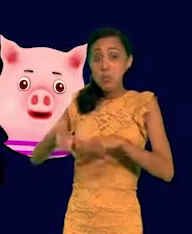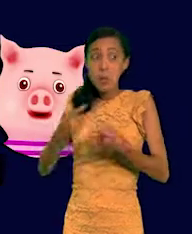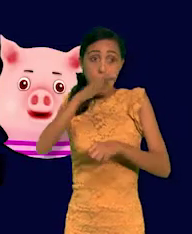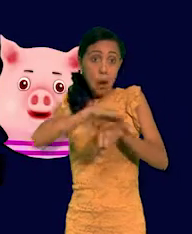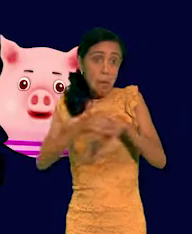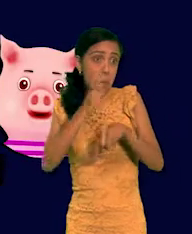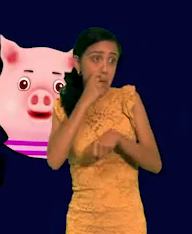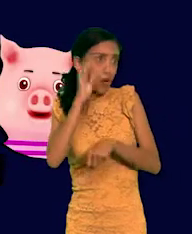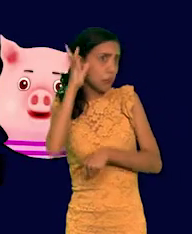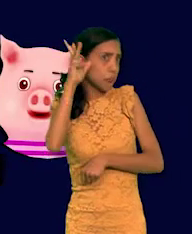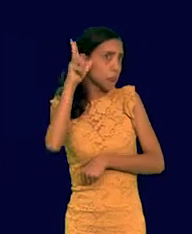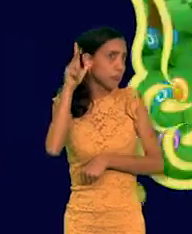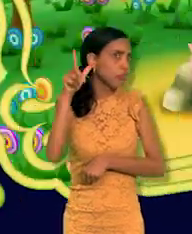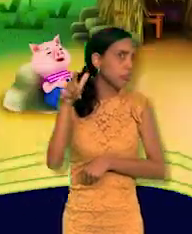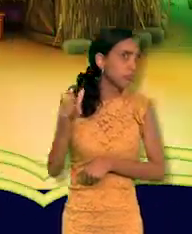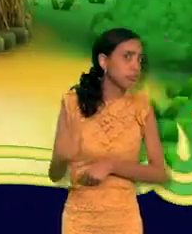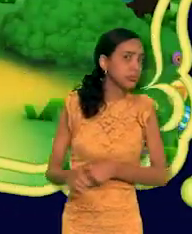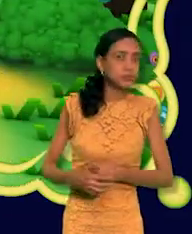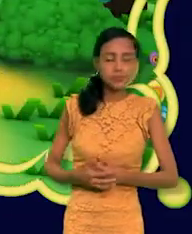convencer a sus hermanos.